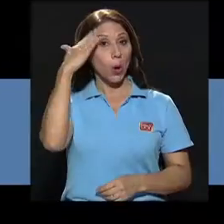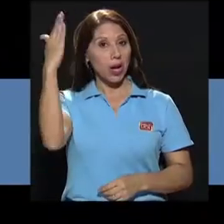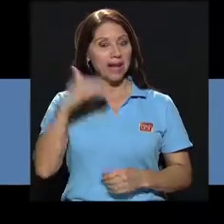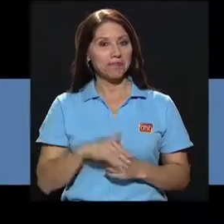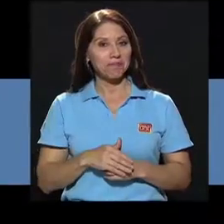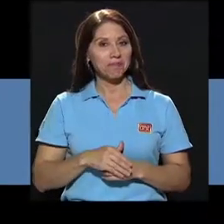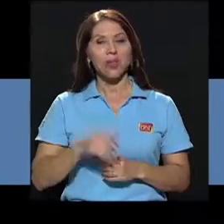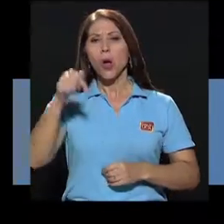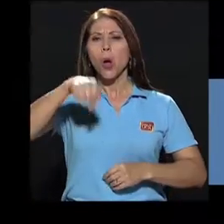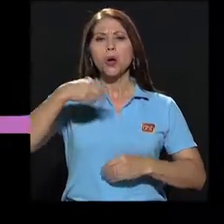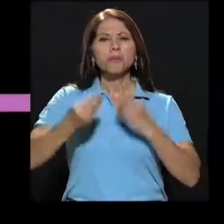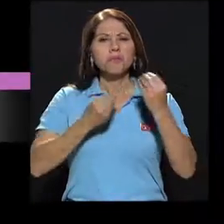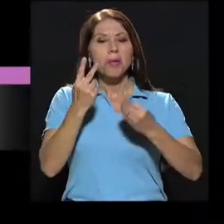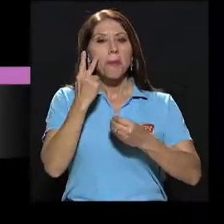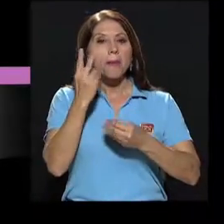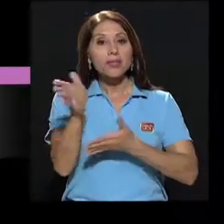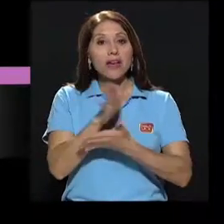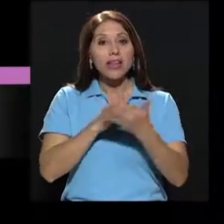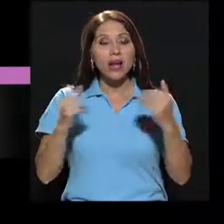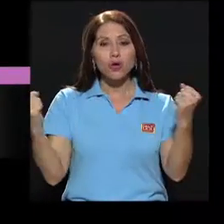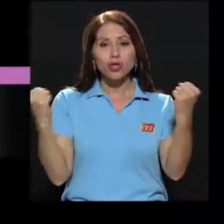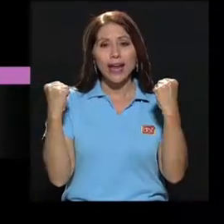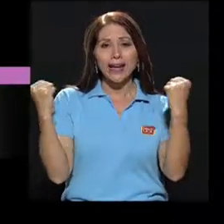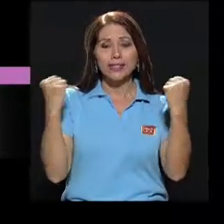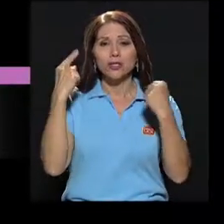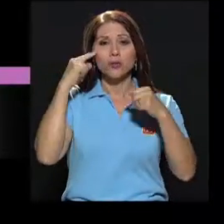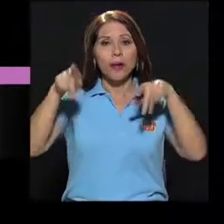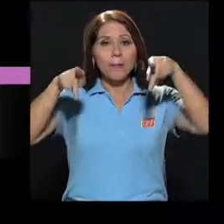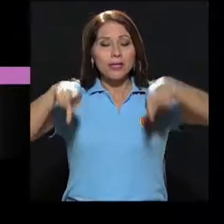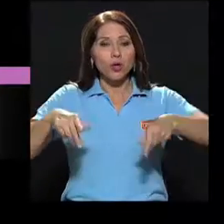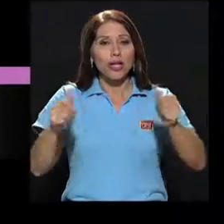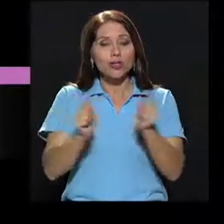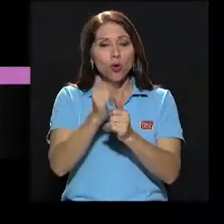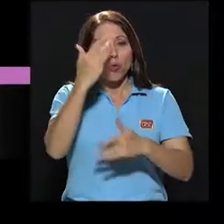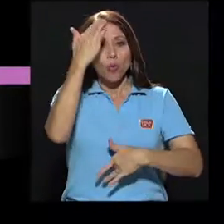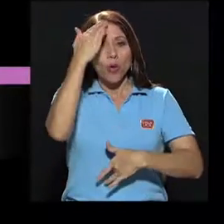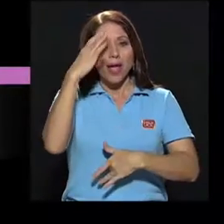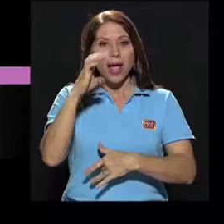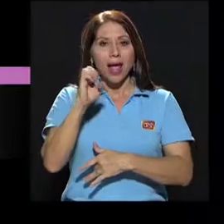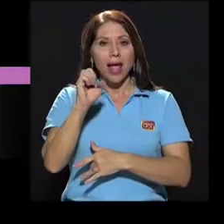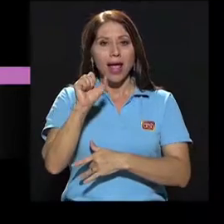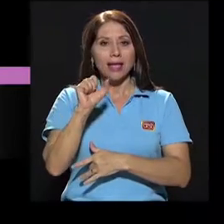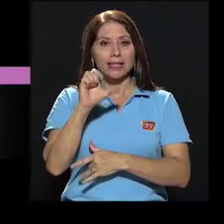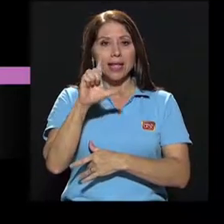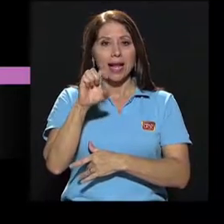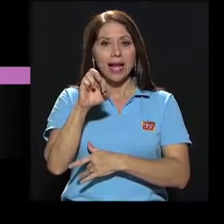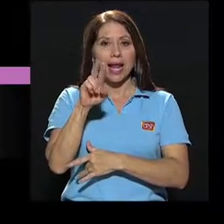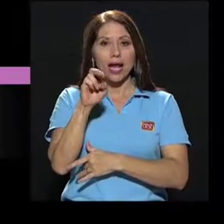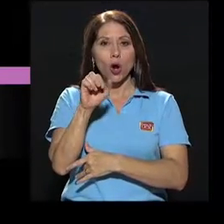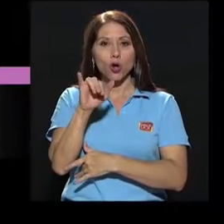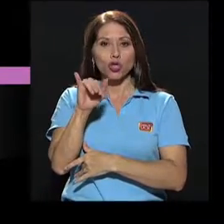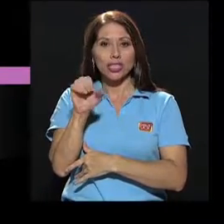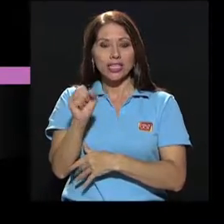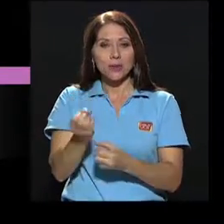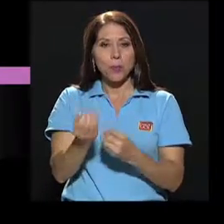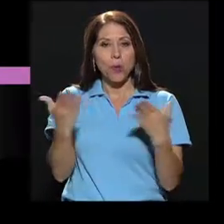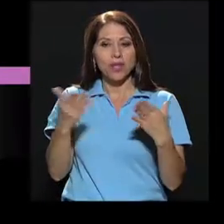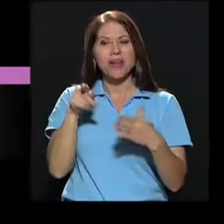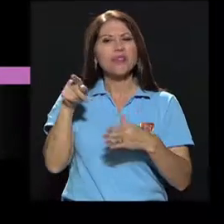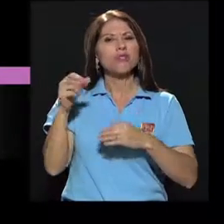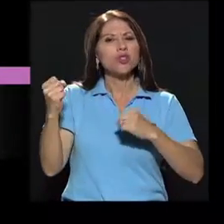Hola, en la sección de hoy vamos a ver algunos ejercicios para personas con esclerosis múltiple. Estos ejercicios van